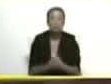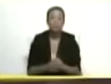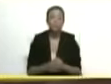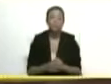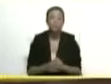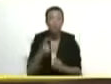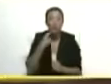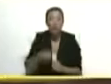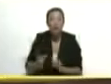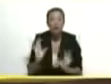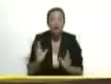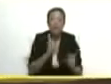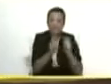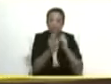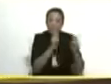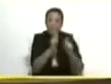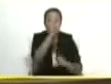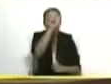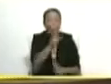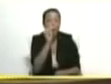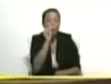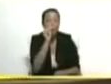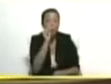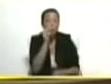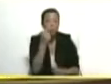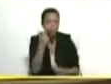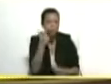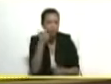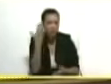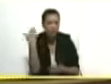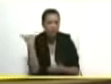Yo lo decía en la entrevista con Ignacio Ramonet, ¿ustedes la vieron?